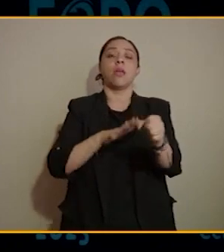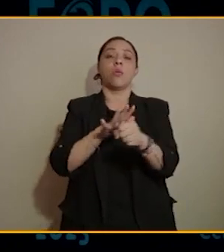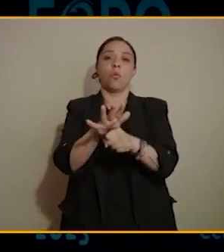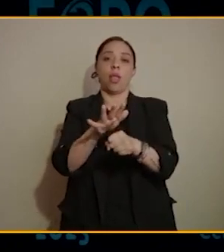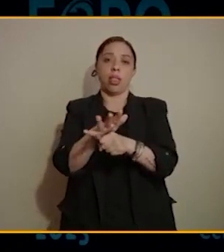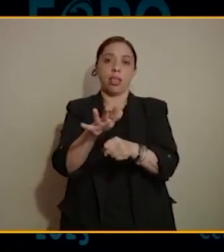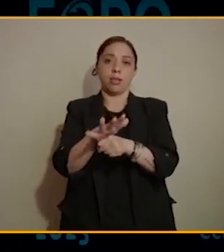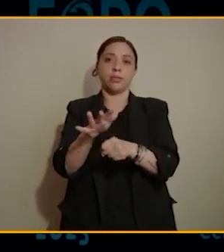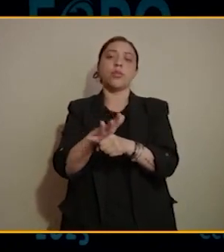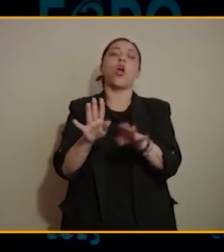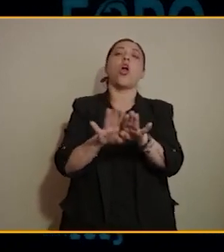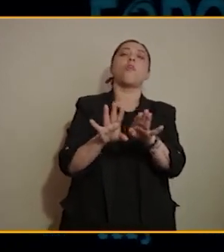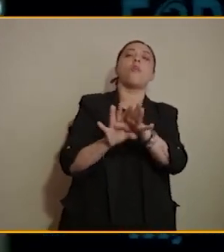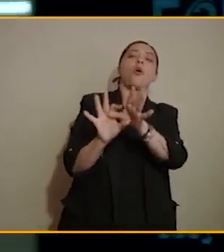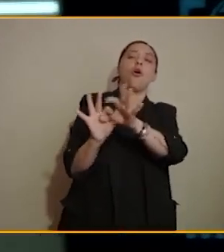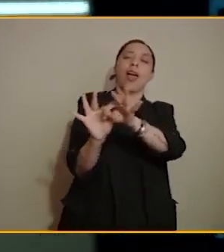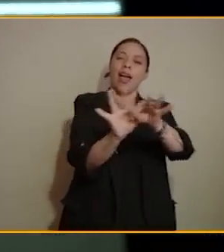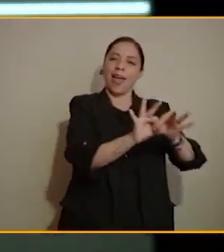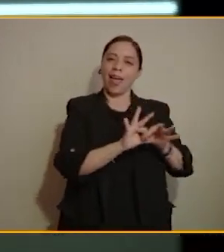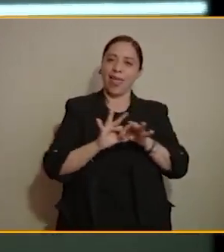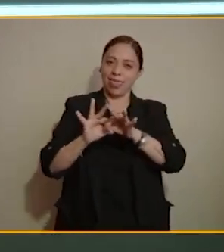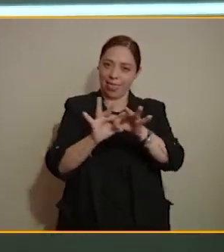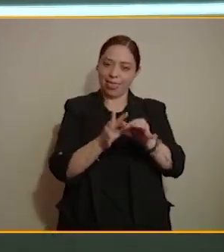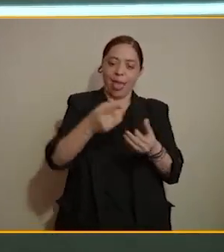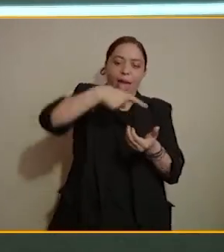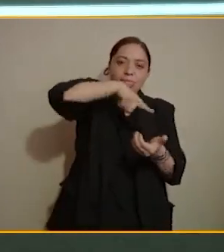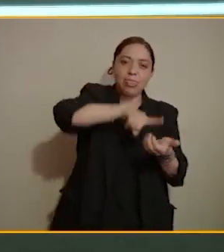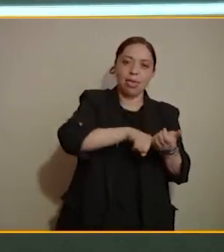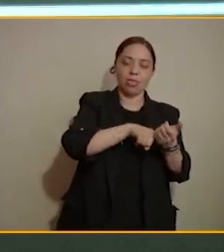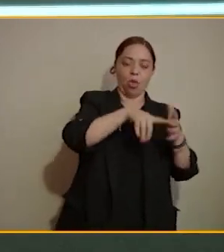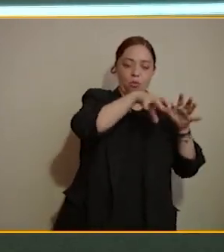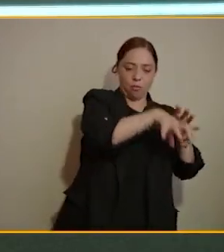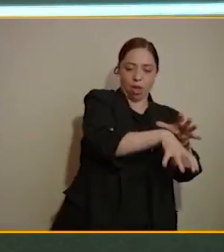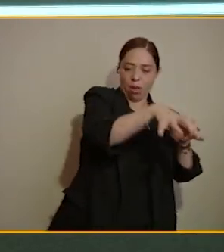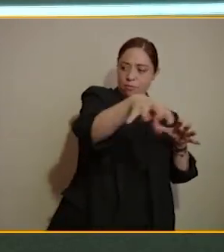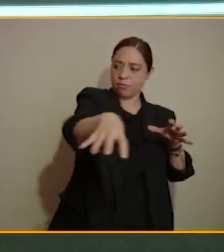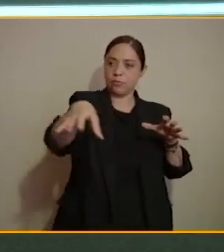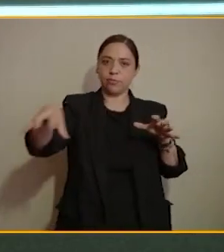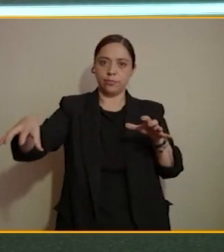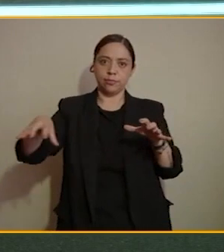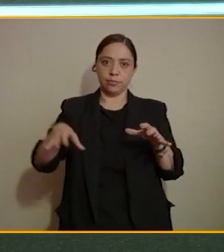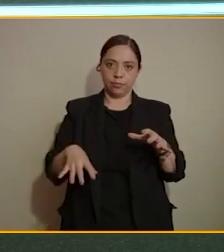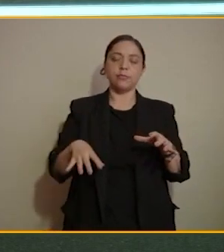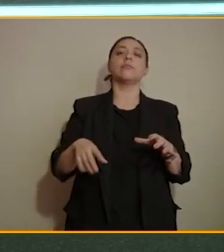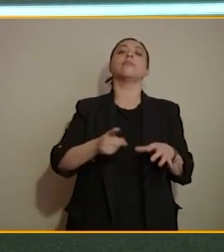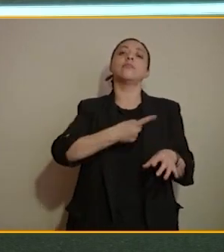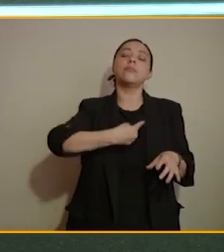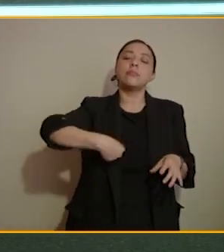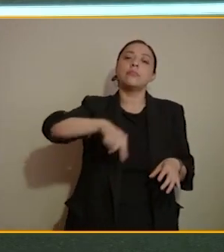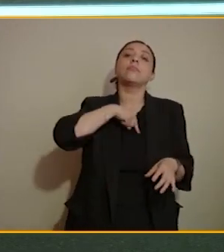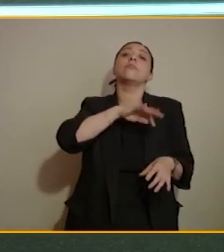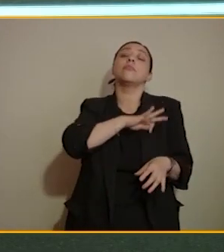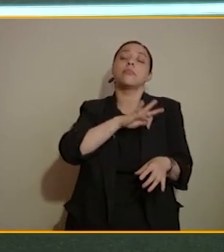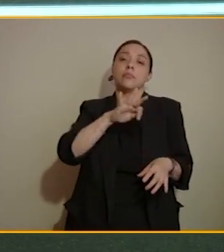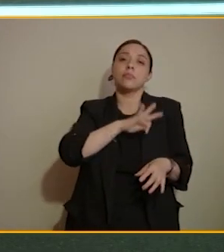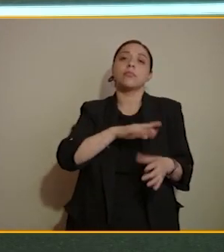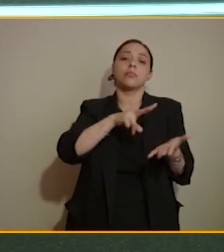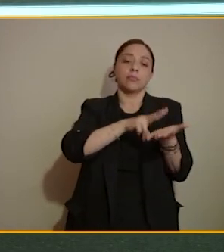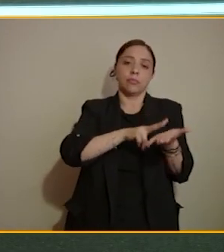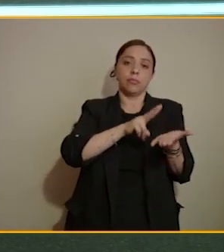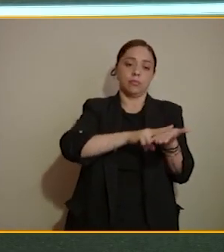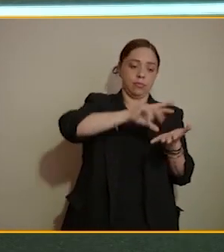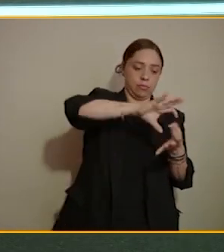o de cadena. Y esto quiere decir que nosotros vamos a poder hacer un brinco en la cadena de valor. Aquí dice